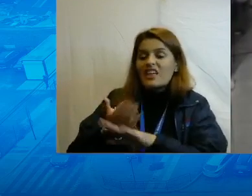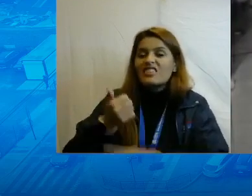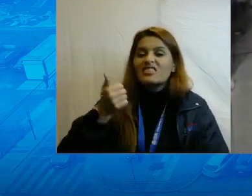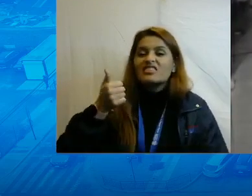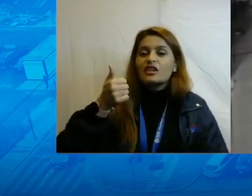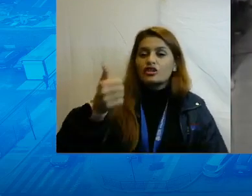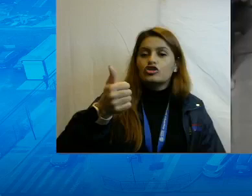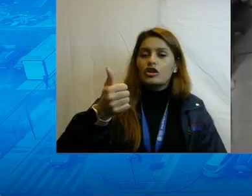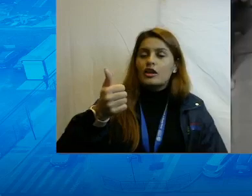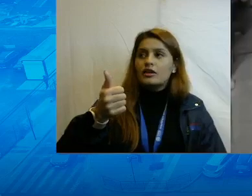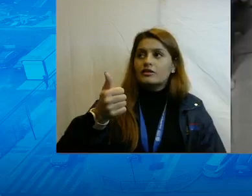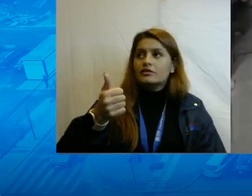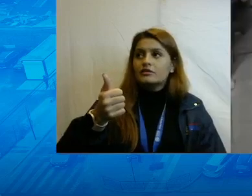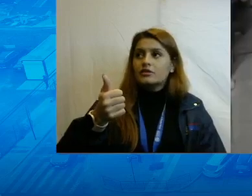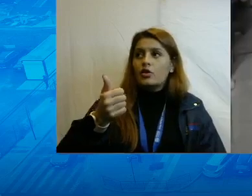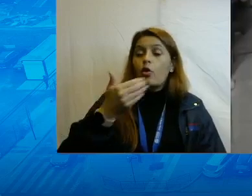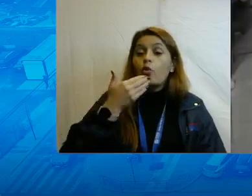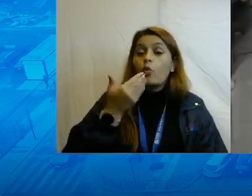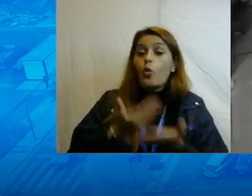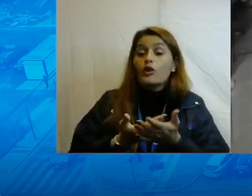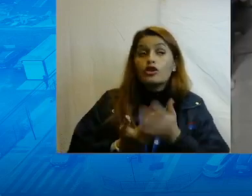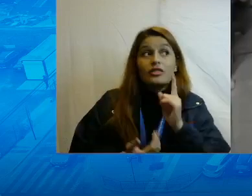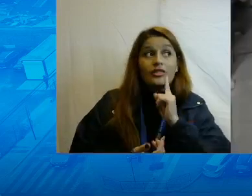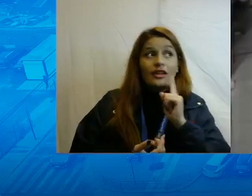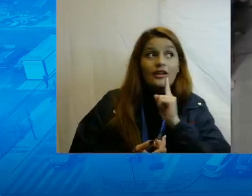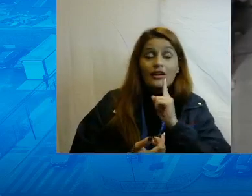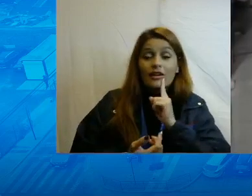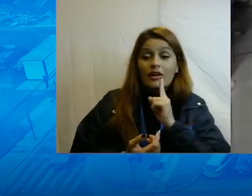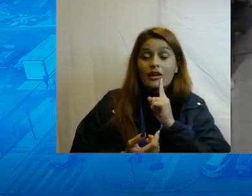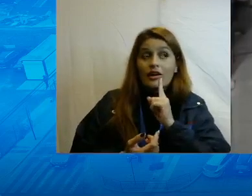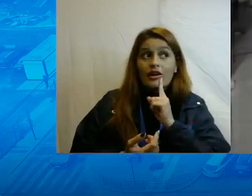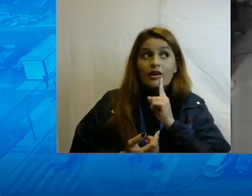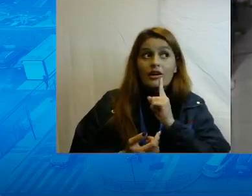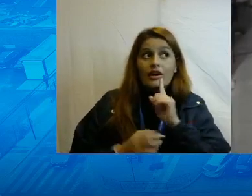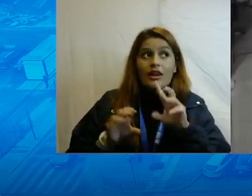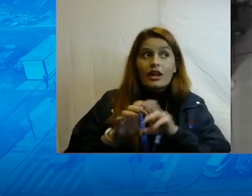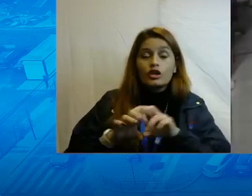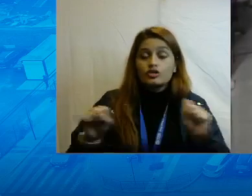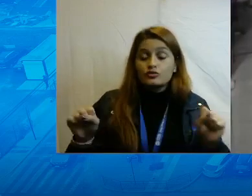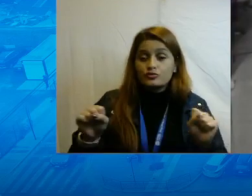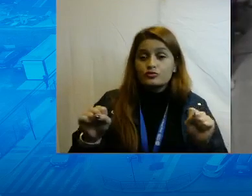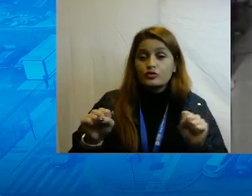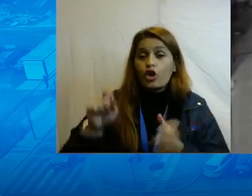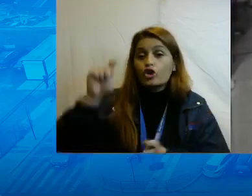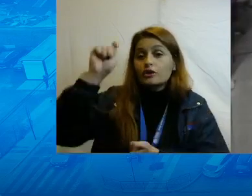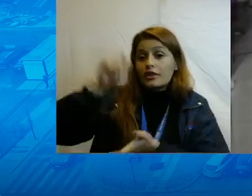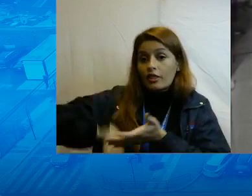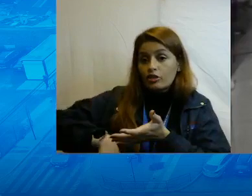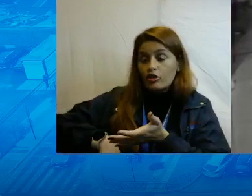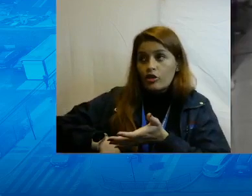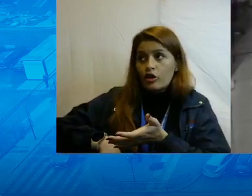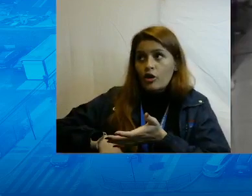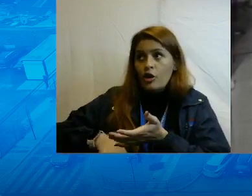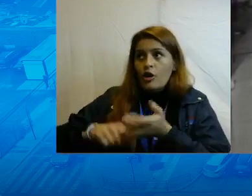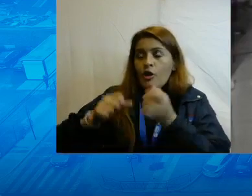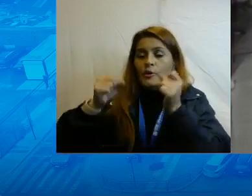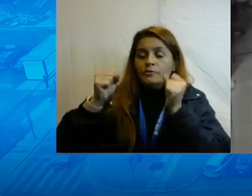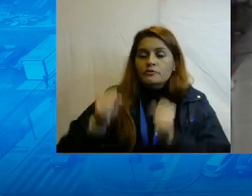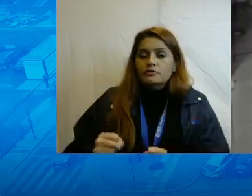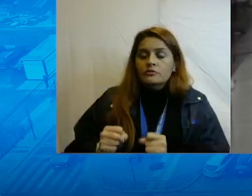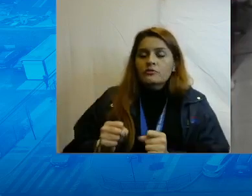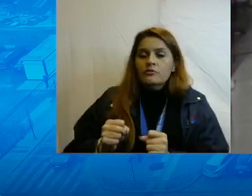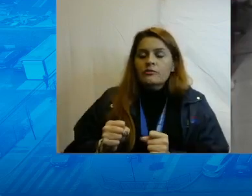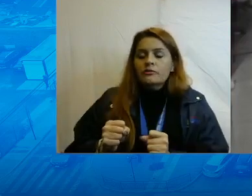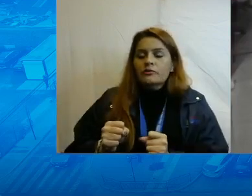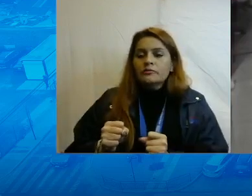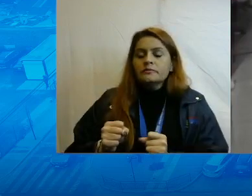que en cuanto se tenga ya en funcionamiento este contrato, podamos tal vez